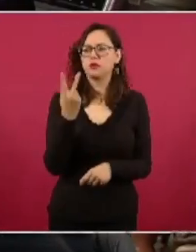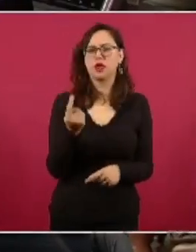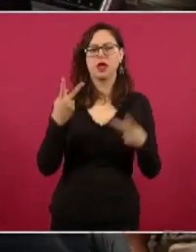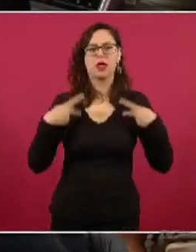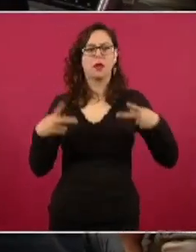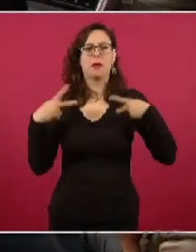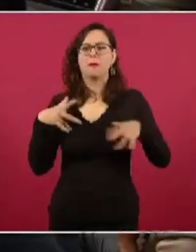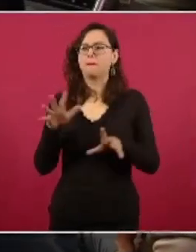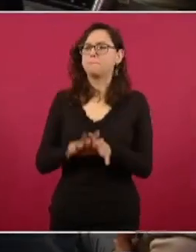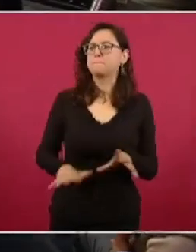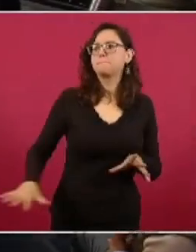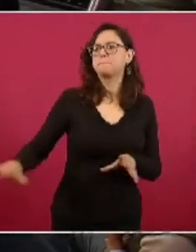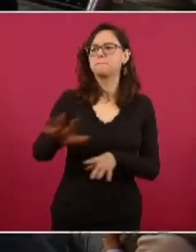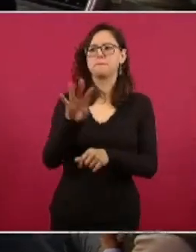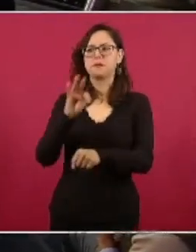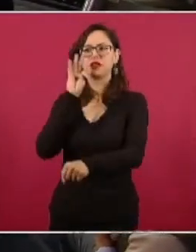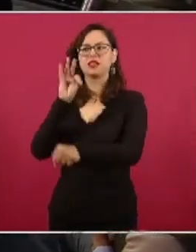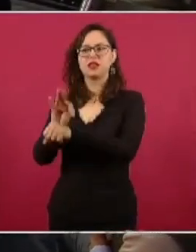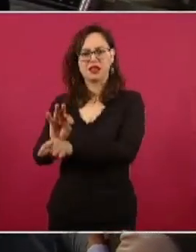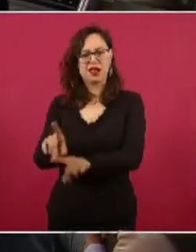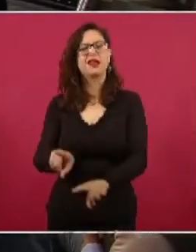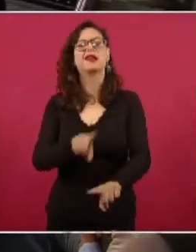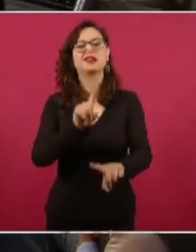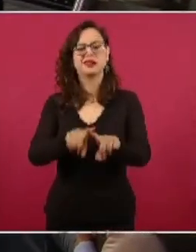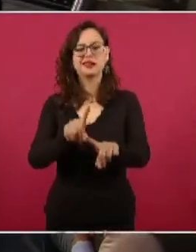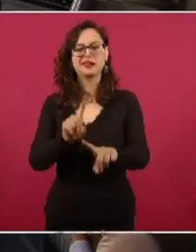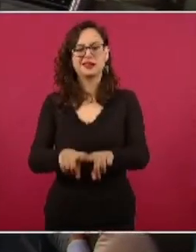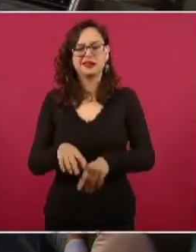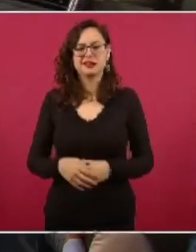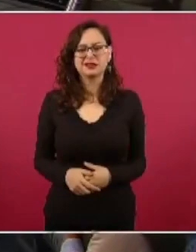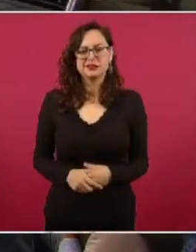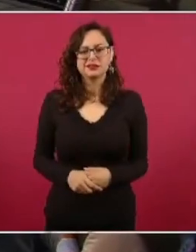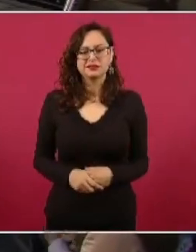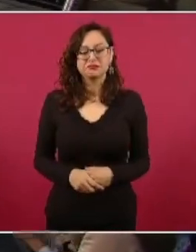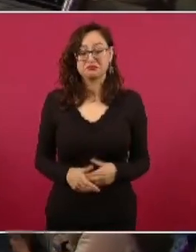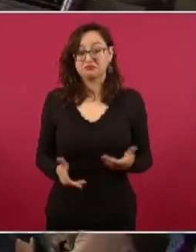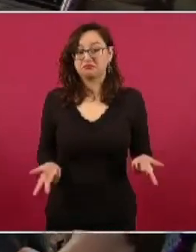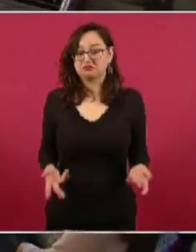O sea, es muy bueno ese debate.